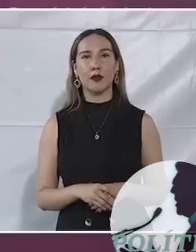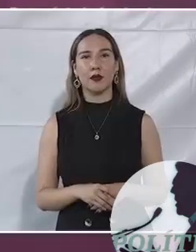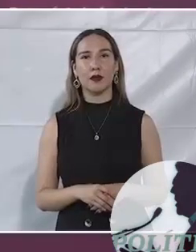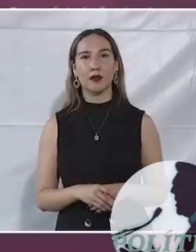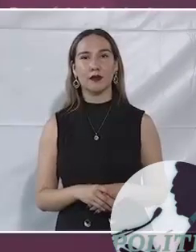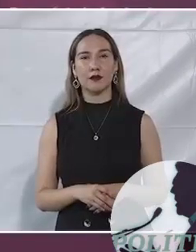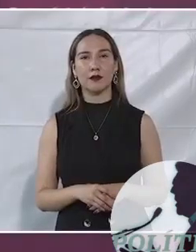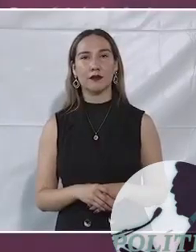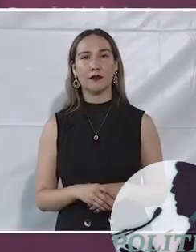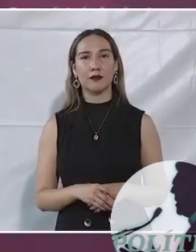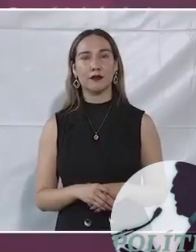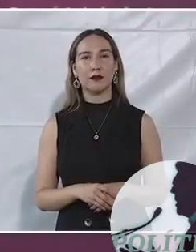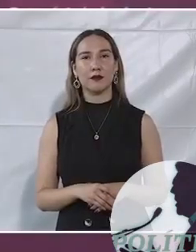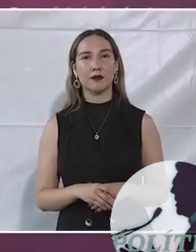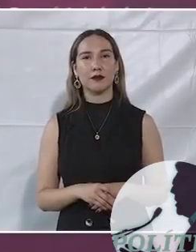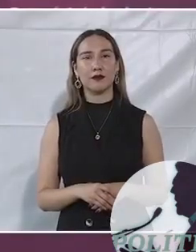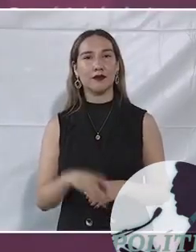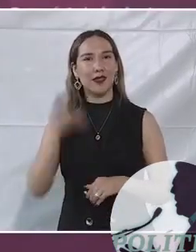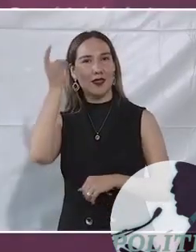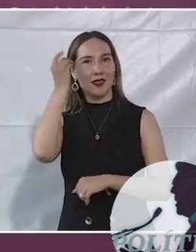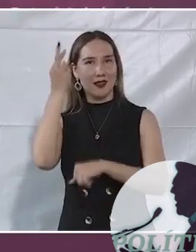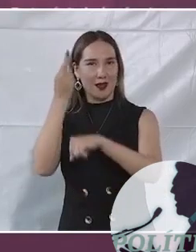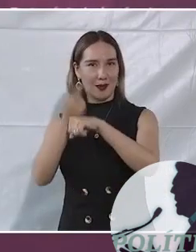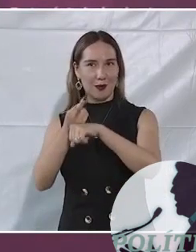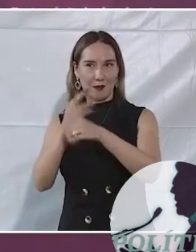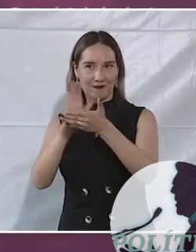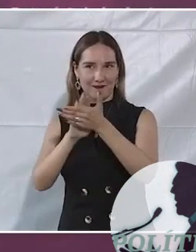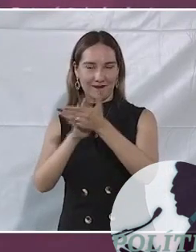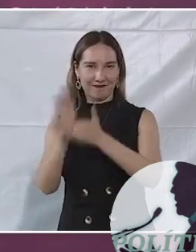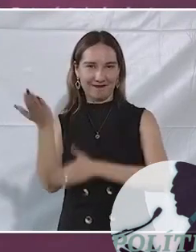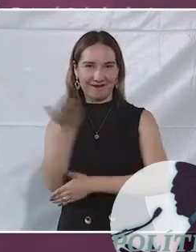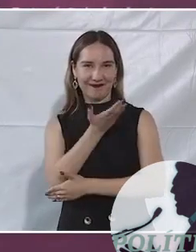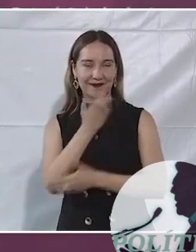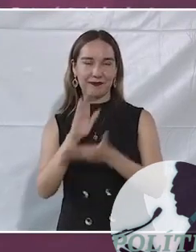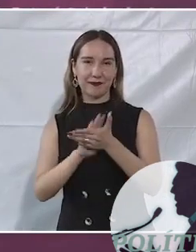Bisuet. Bisuet, un aplauso para Bisuet.